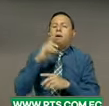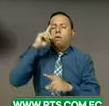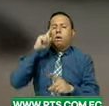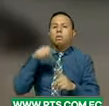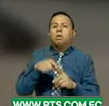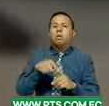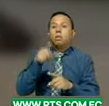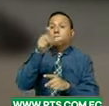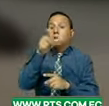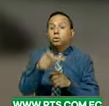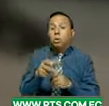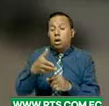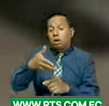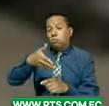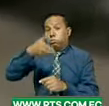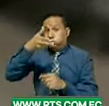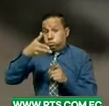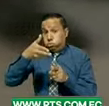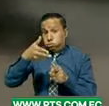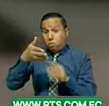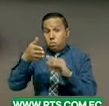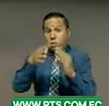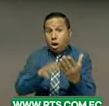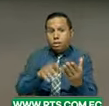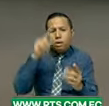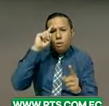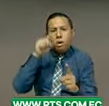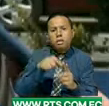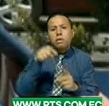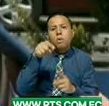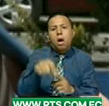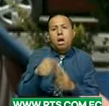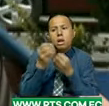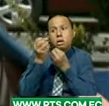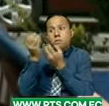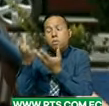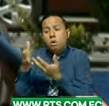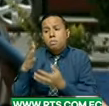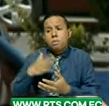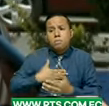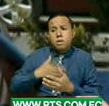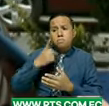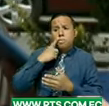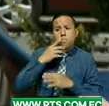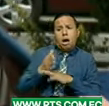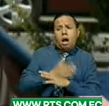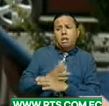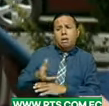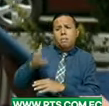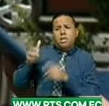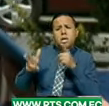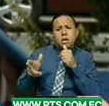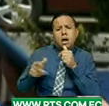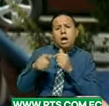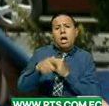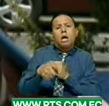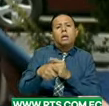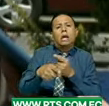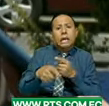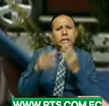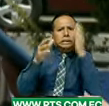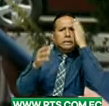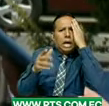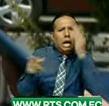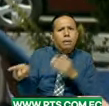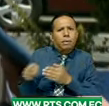víctima revele quién asesinó a su padre en la ciudad de Esmeraldas. Ya que la persona que fue victimada ayer conocía quién era el